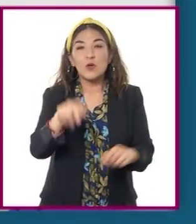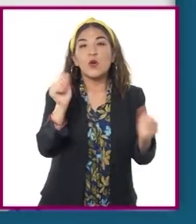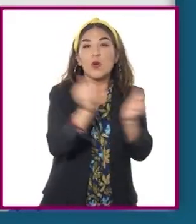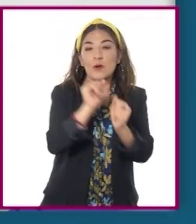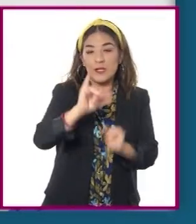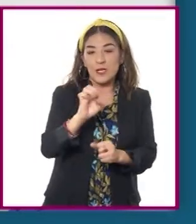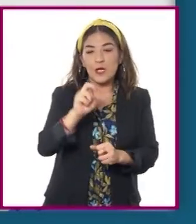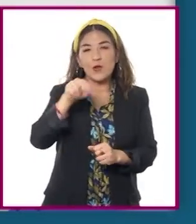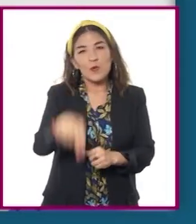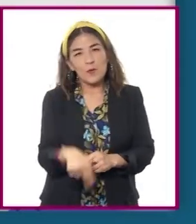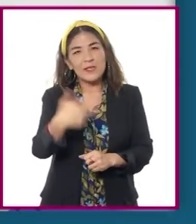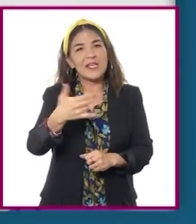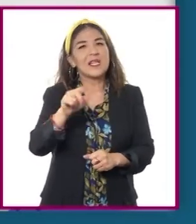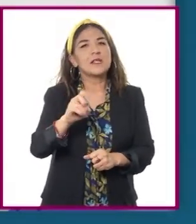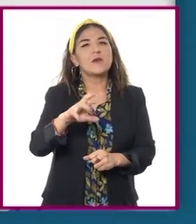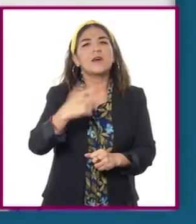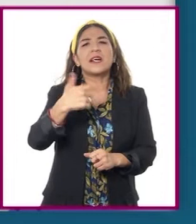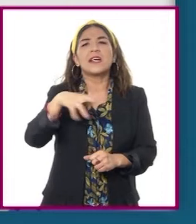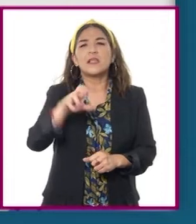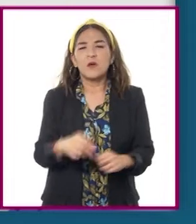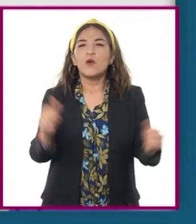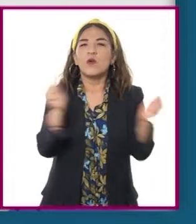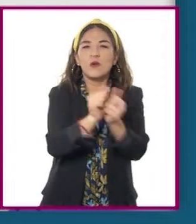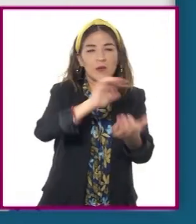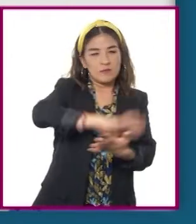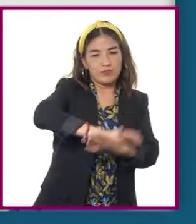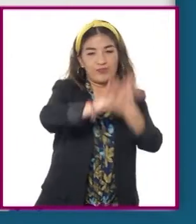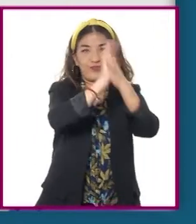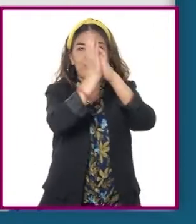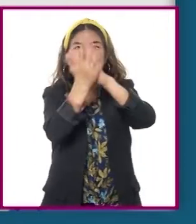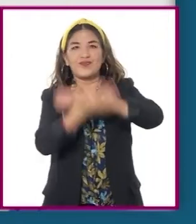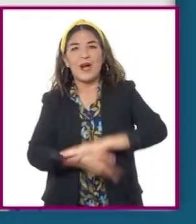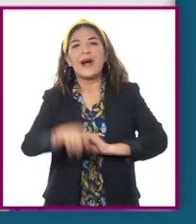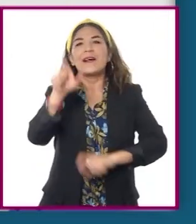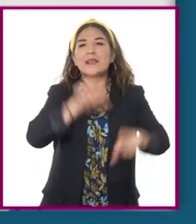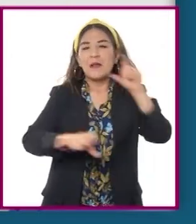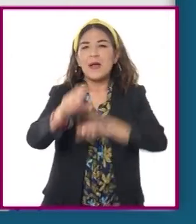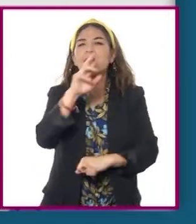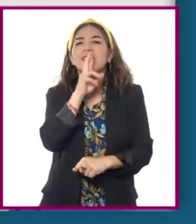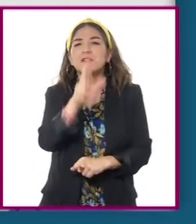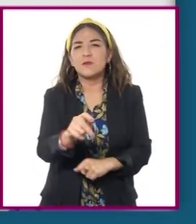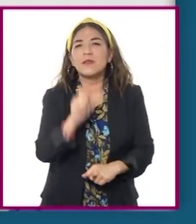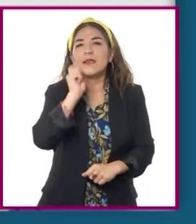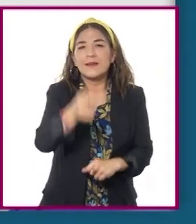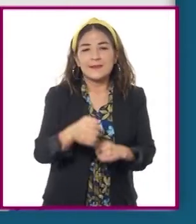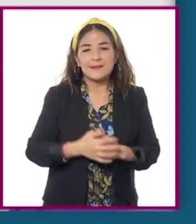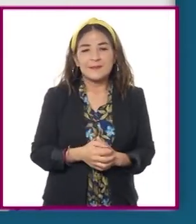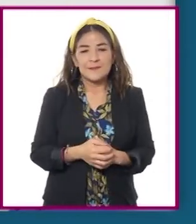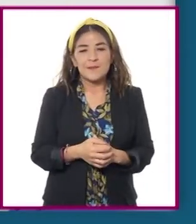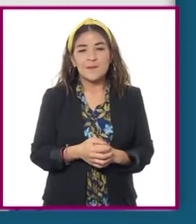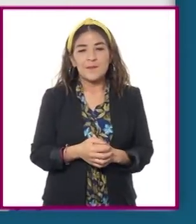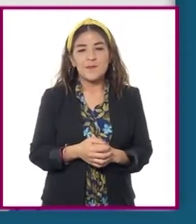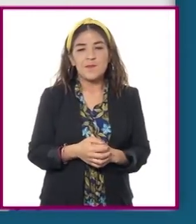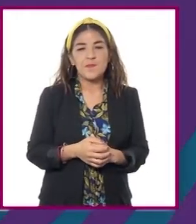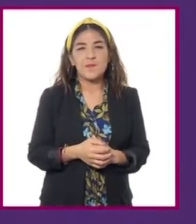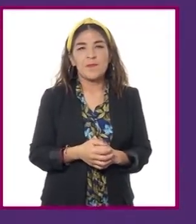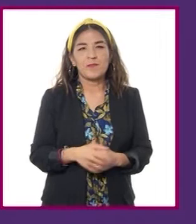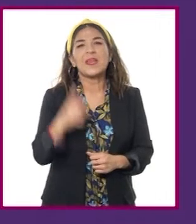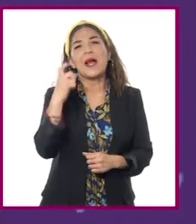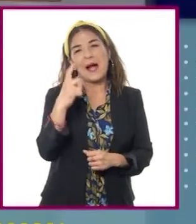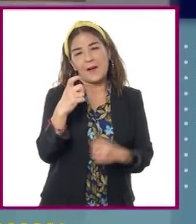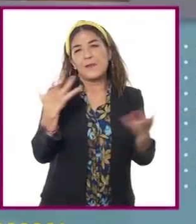de hidrógeno y los electrones, pasa por una transformación química y como resultado se convierte en